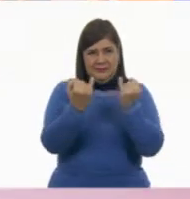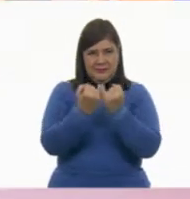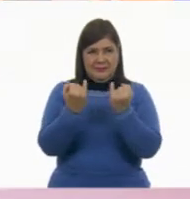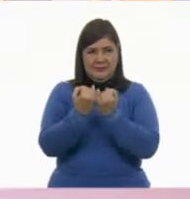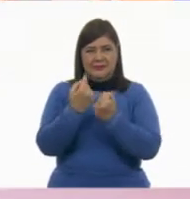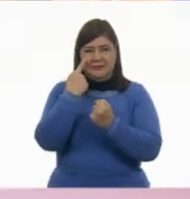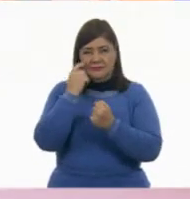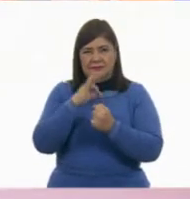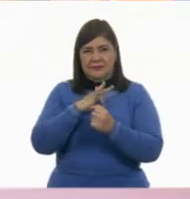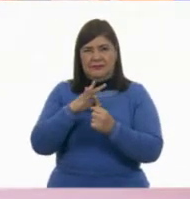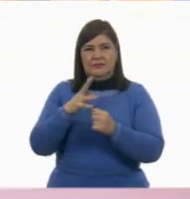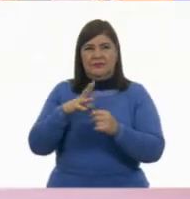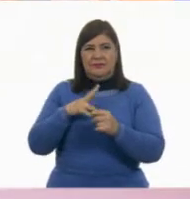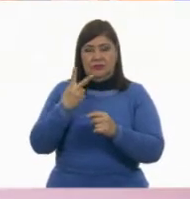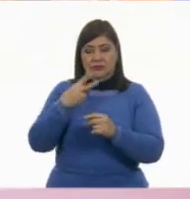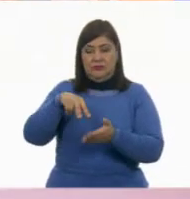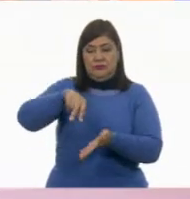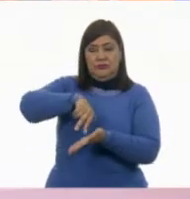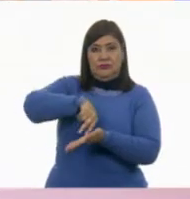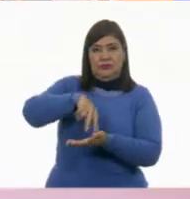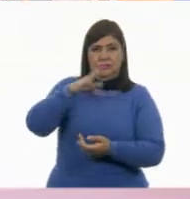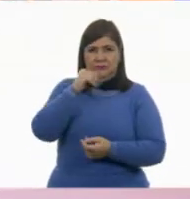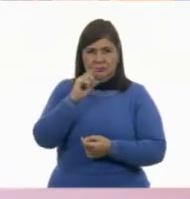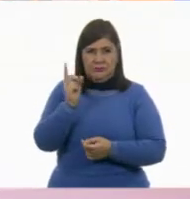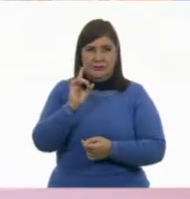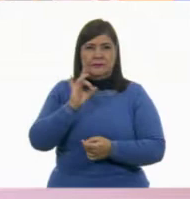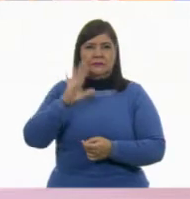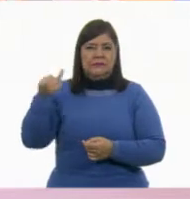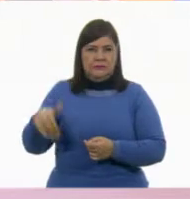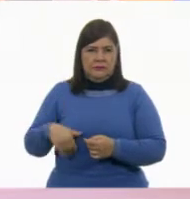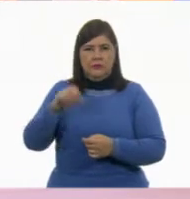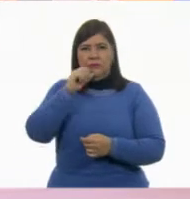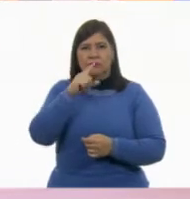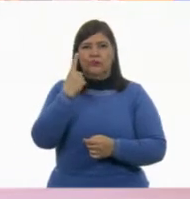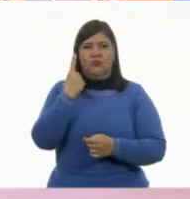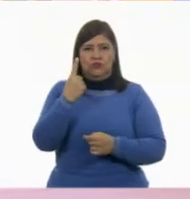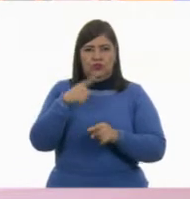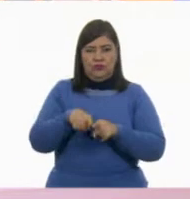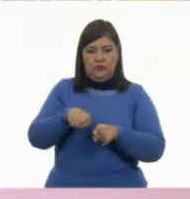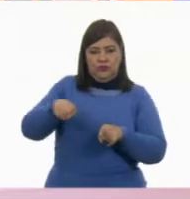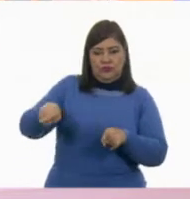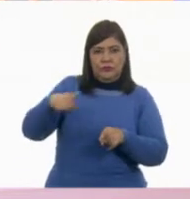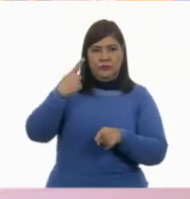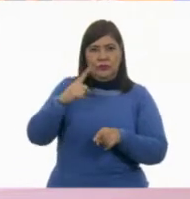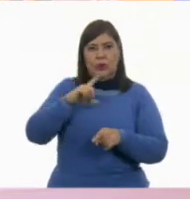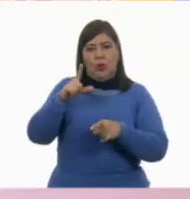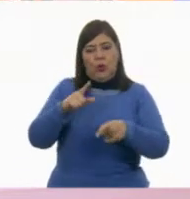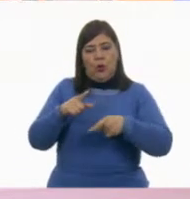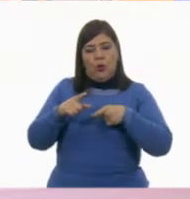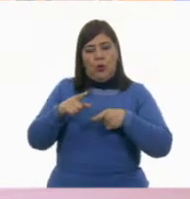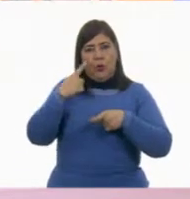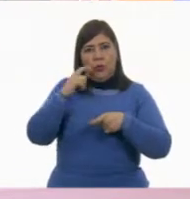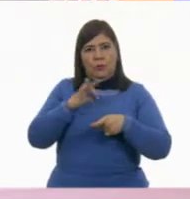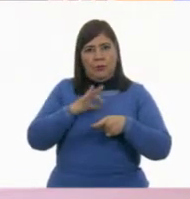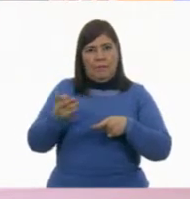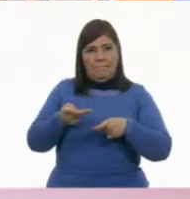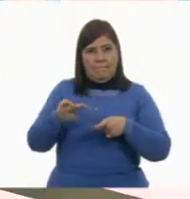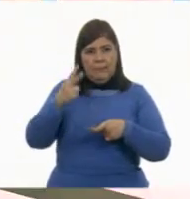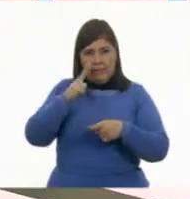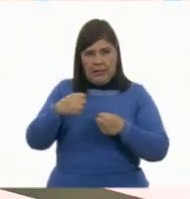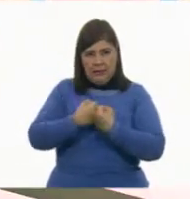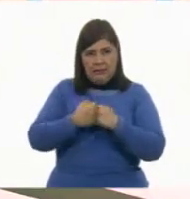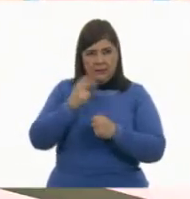rodilla, no hay que extender las dos piernas, porque si tenemos las dos piernas nos podemos lastimar. Dejamos una extendida y la otra flexionada y movemos en zigzag. A